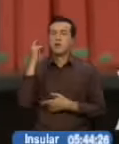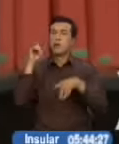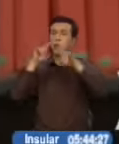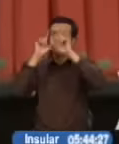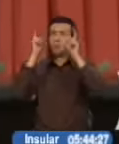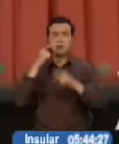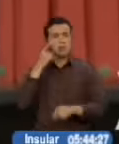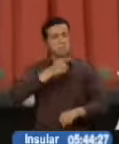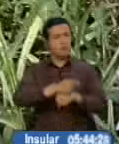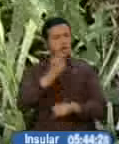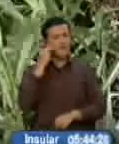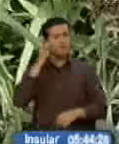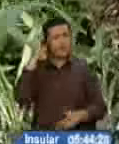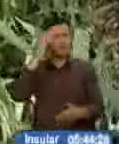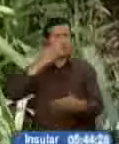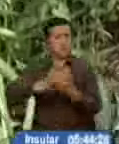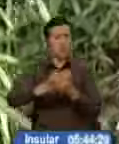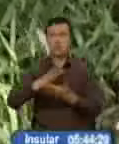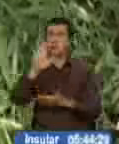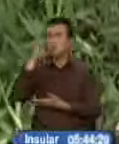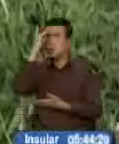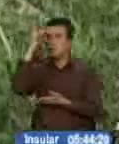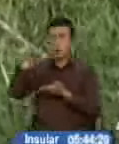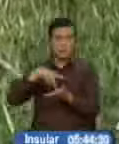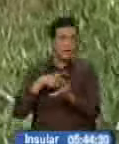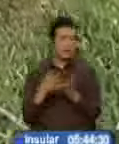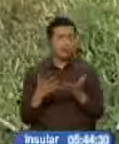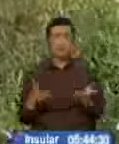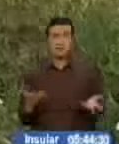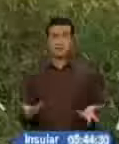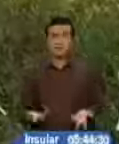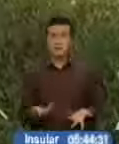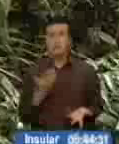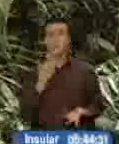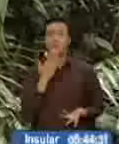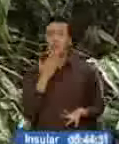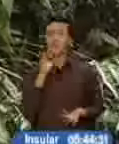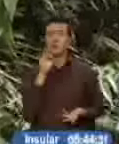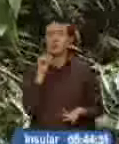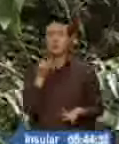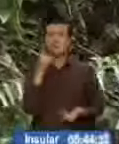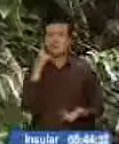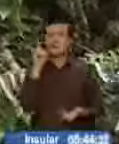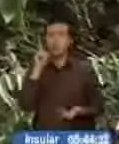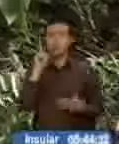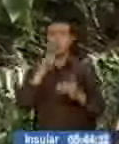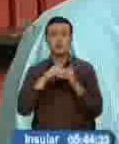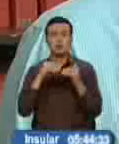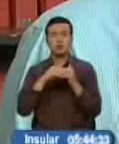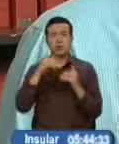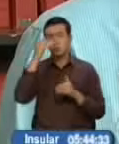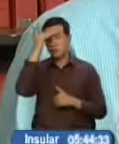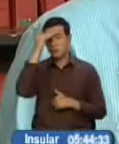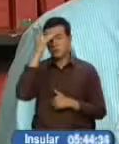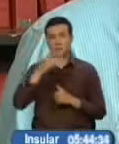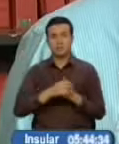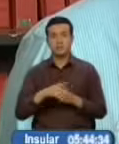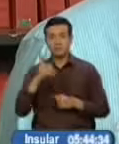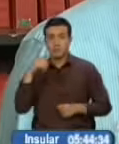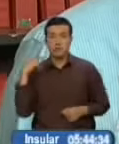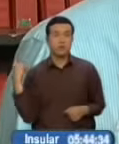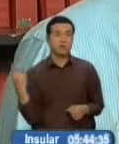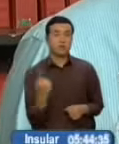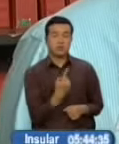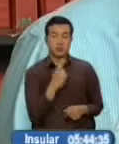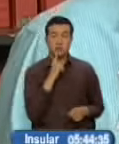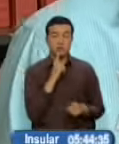hasta plazos, mientras se niega a pagar por concepto de indemnización más de 9 mil millones de dólares. Nosotros estamos dispuestos y